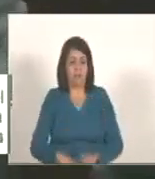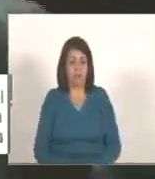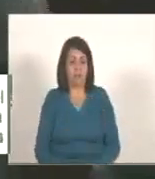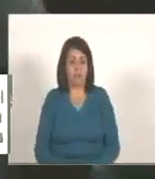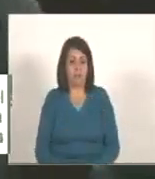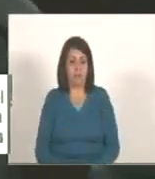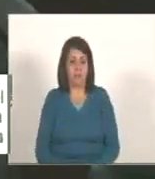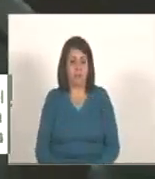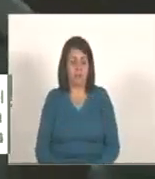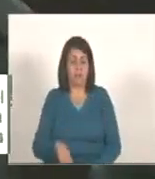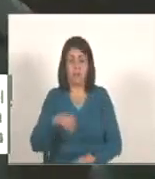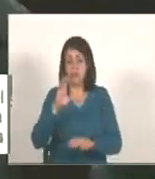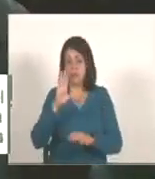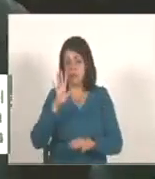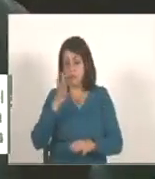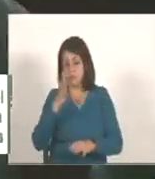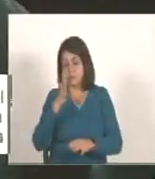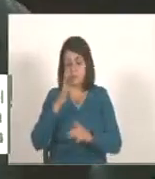en medio